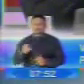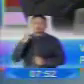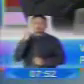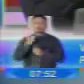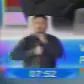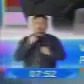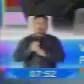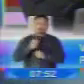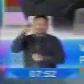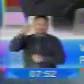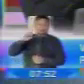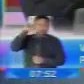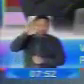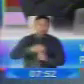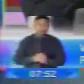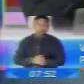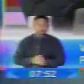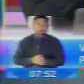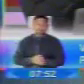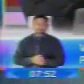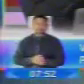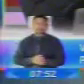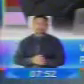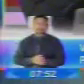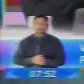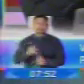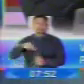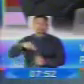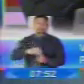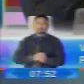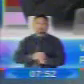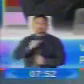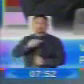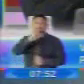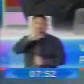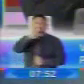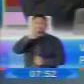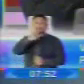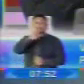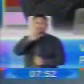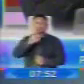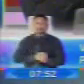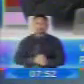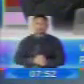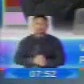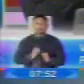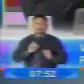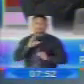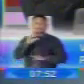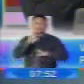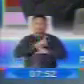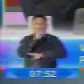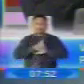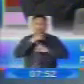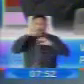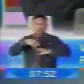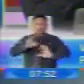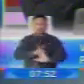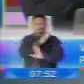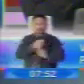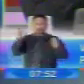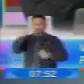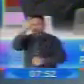años. No necesita ninguno de ellos presentación. El maestro Álvaro Manzano, director de la Orquesta Sinfónica